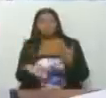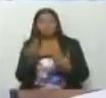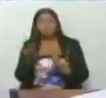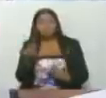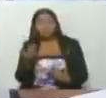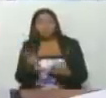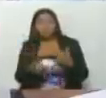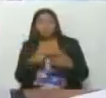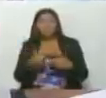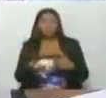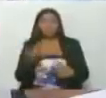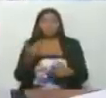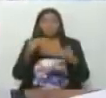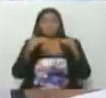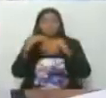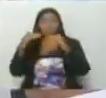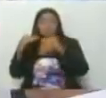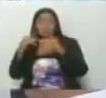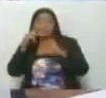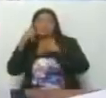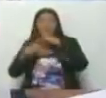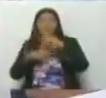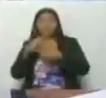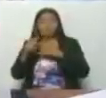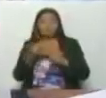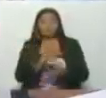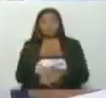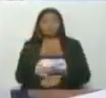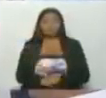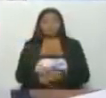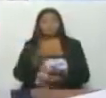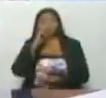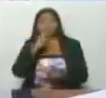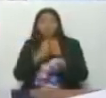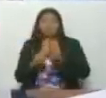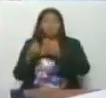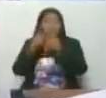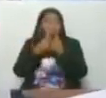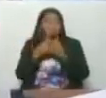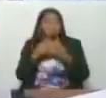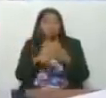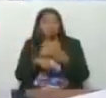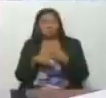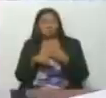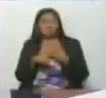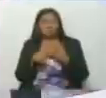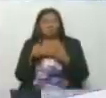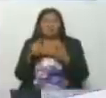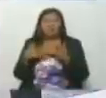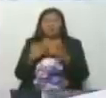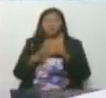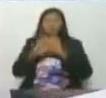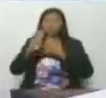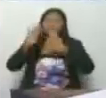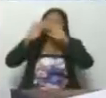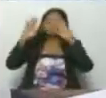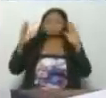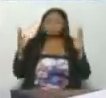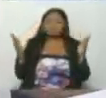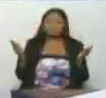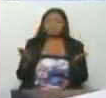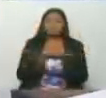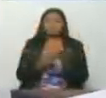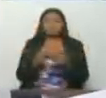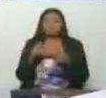que uno lo más importante en la estabilidad política no hay economía que pueda crecer en el mundo en el planeta